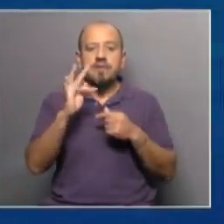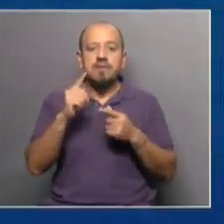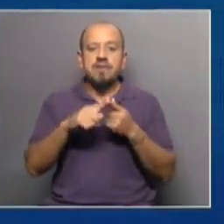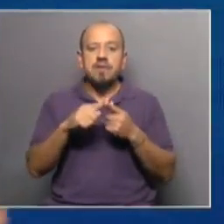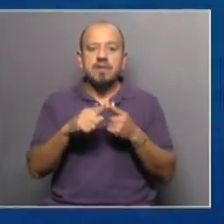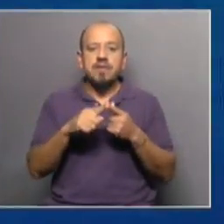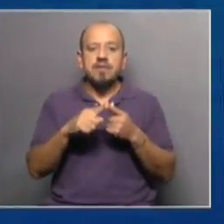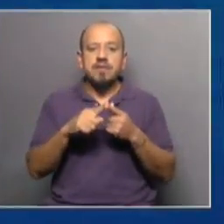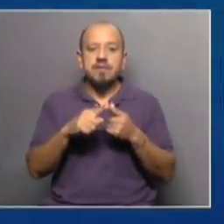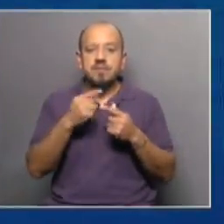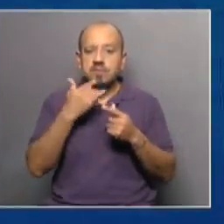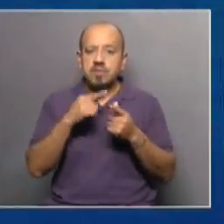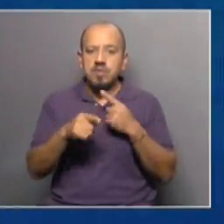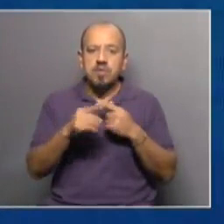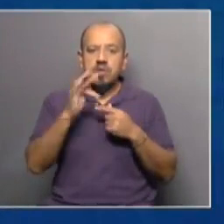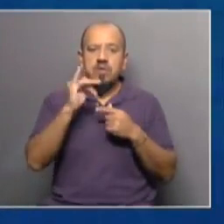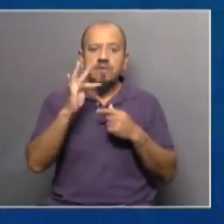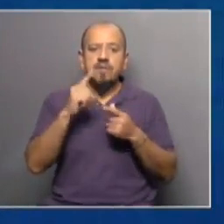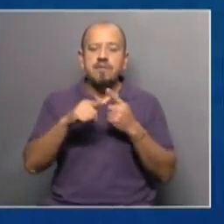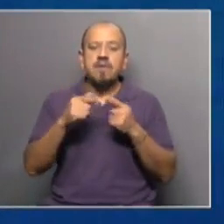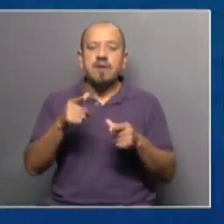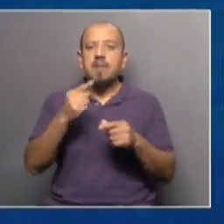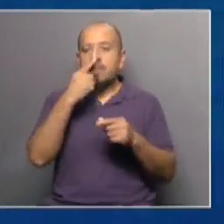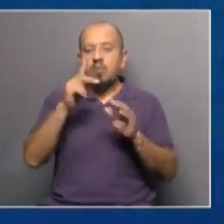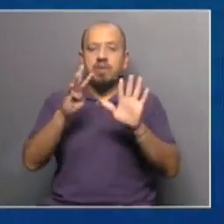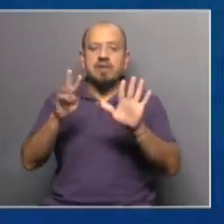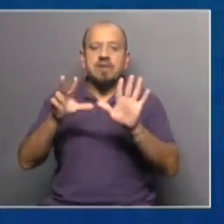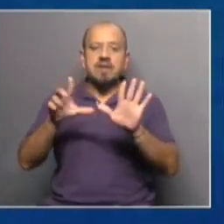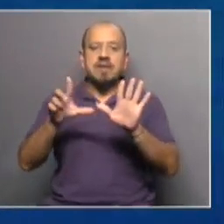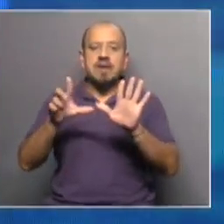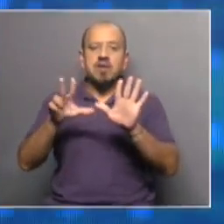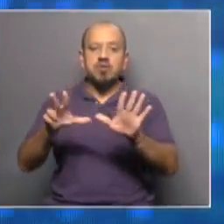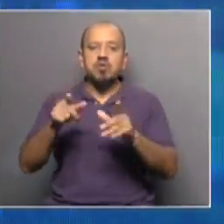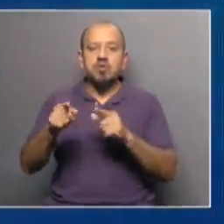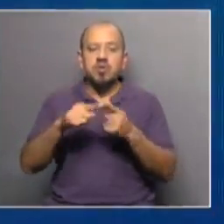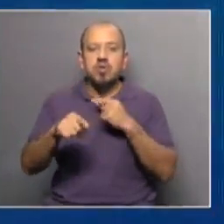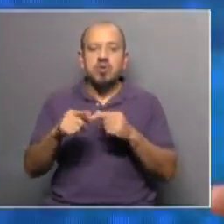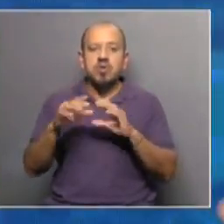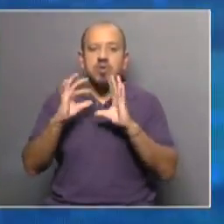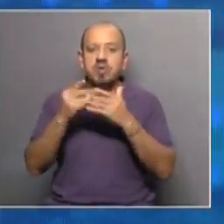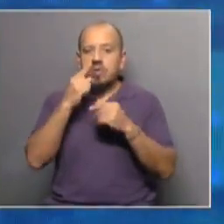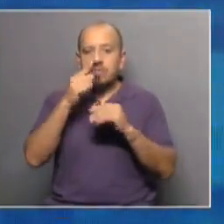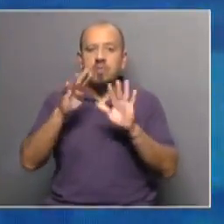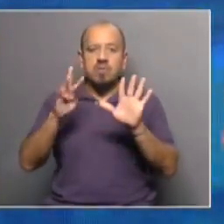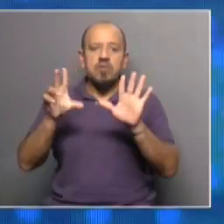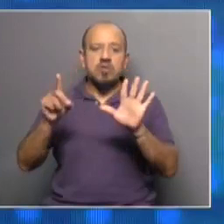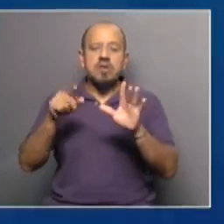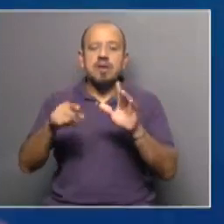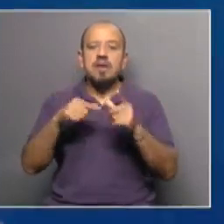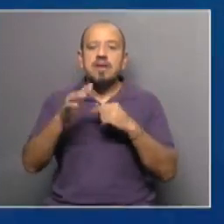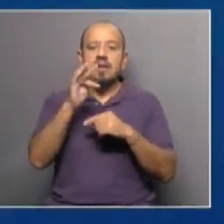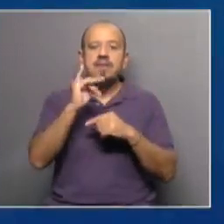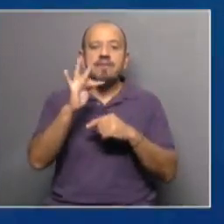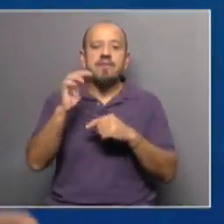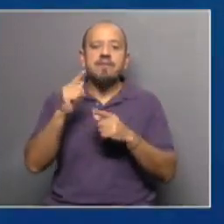en la época de la FIFA organizando el Mundial en Argentina 78, ¿no? Sí, con la dictadura. El Mundialito, bueno, del 80 eso, acá. Les iba a decir. Entonces, la FIFA